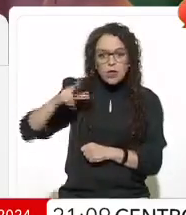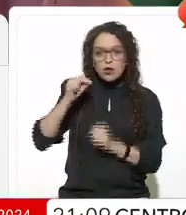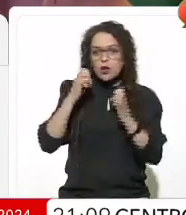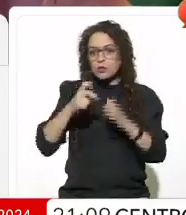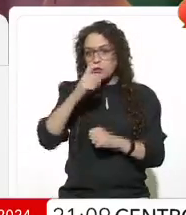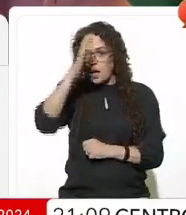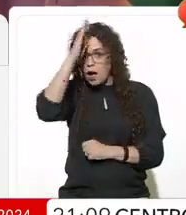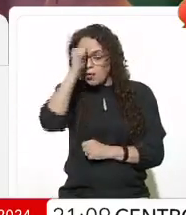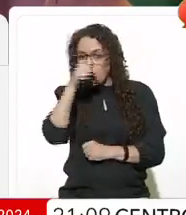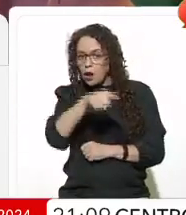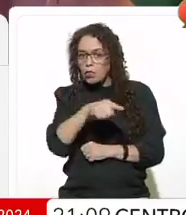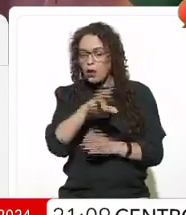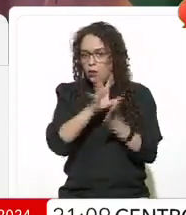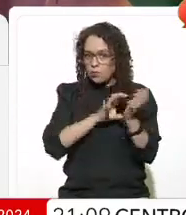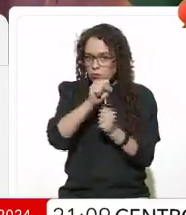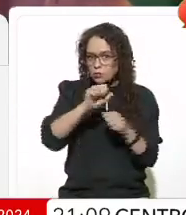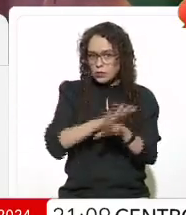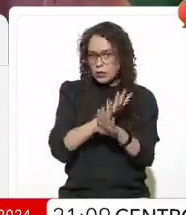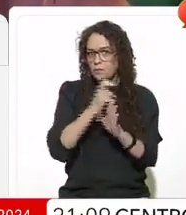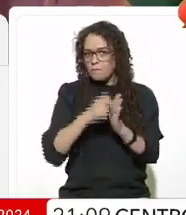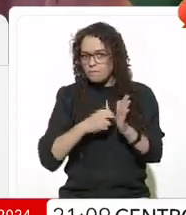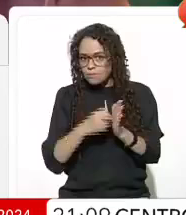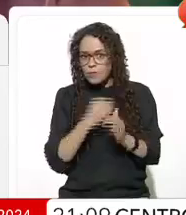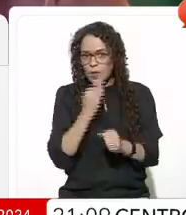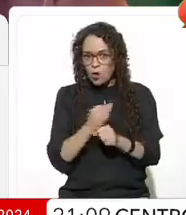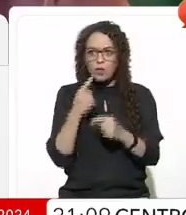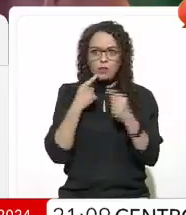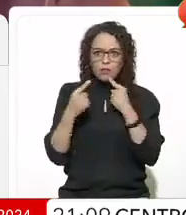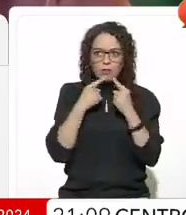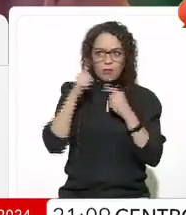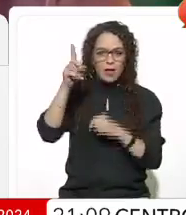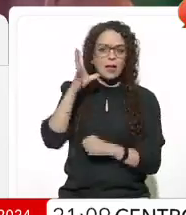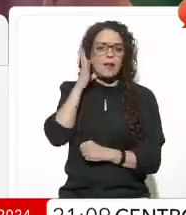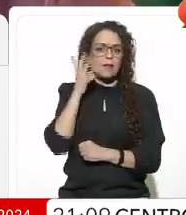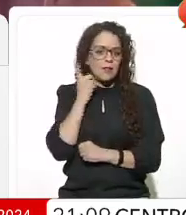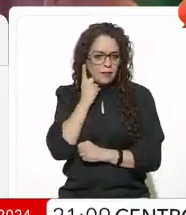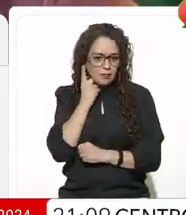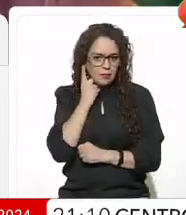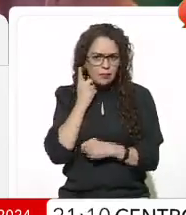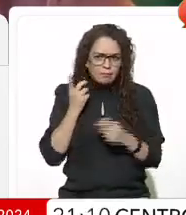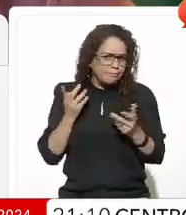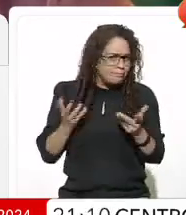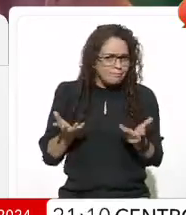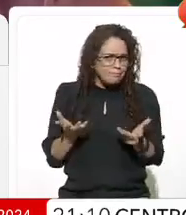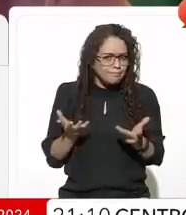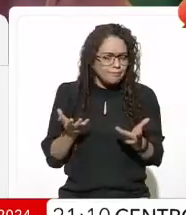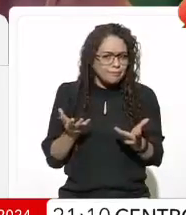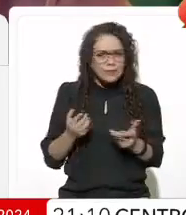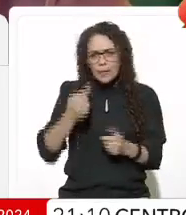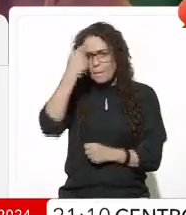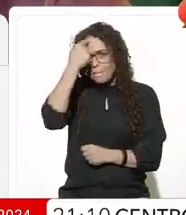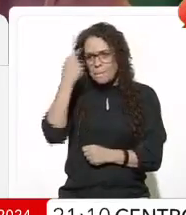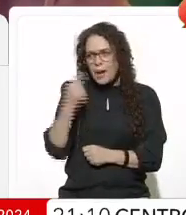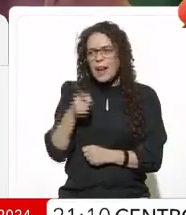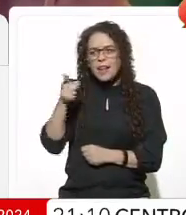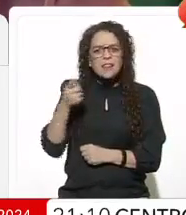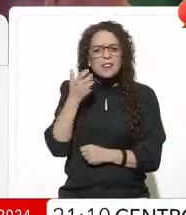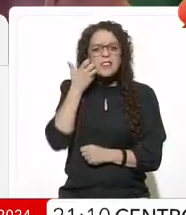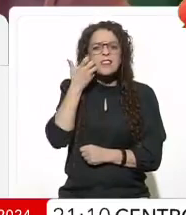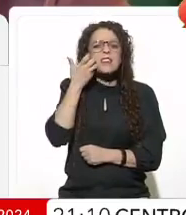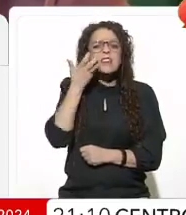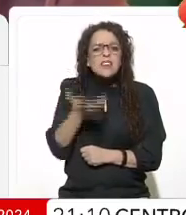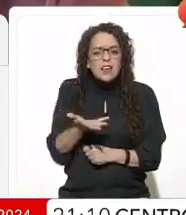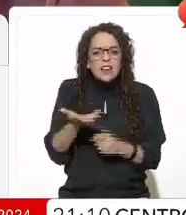la reforma que se discute en la Cámara de Diputados. ¿Cuál sería el propósito de llegar